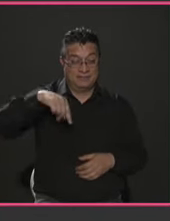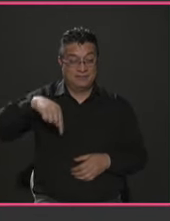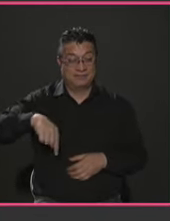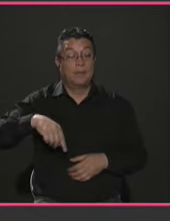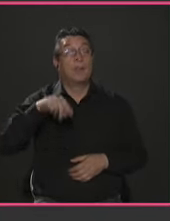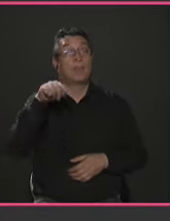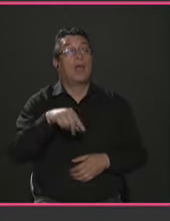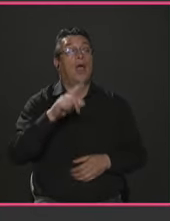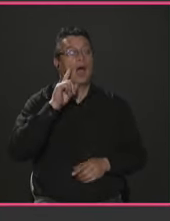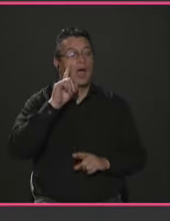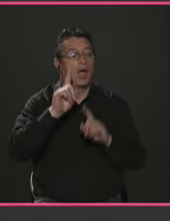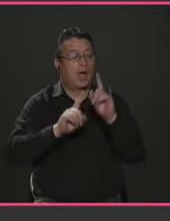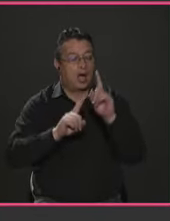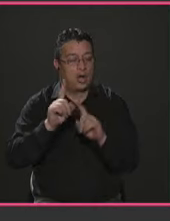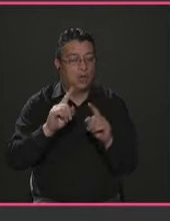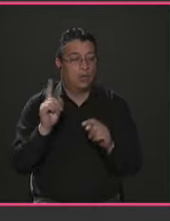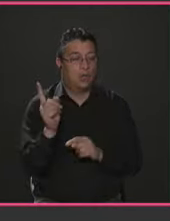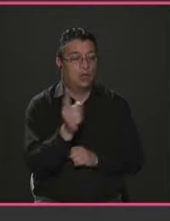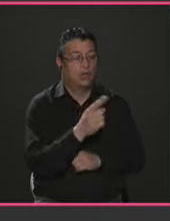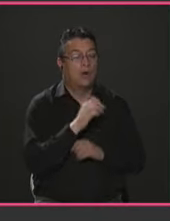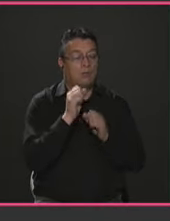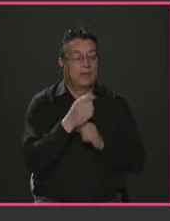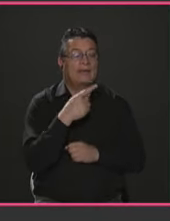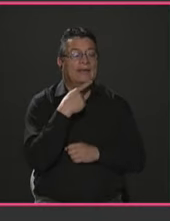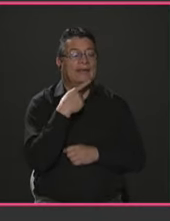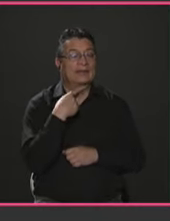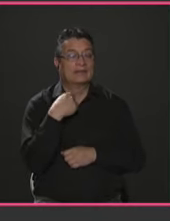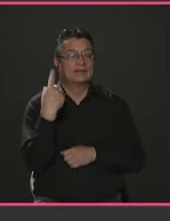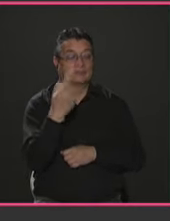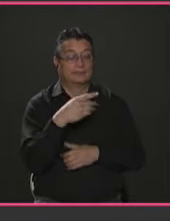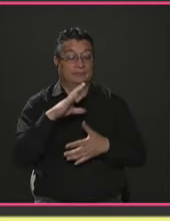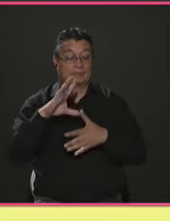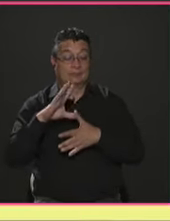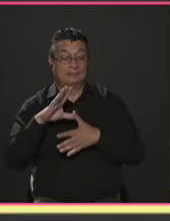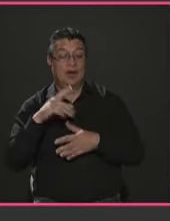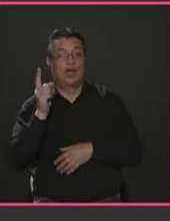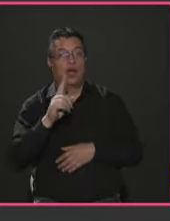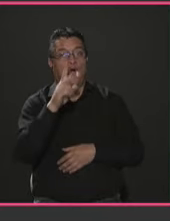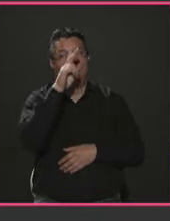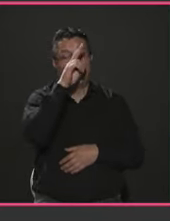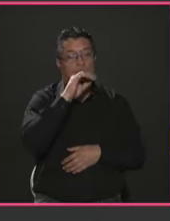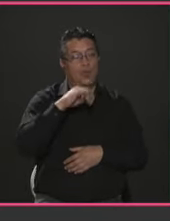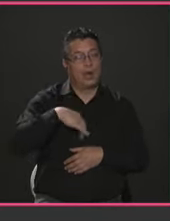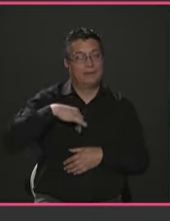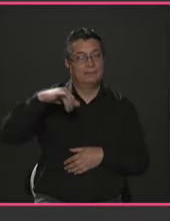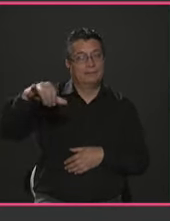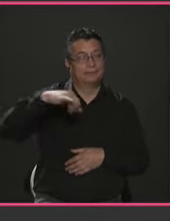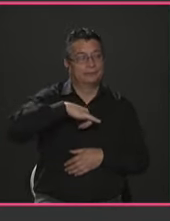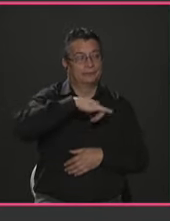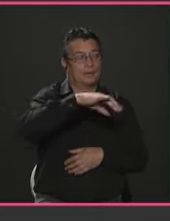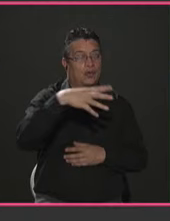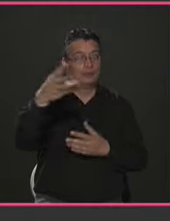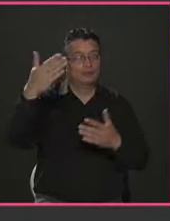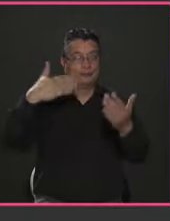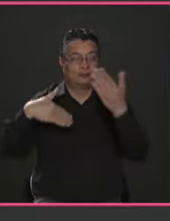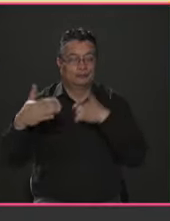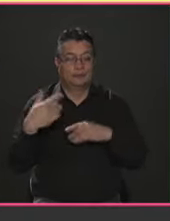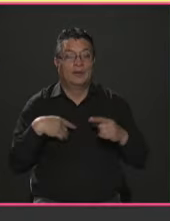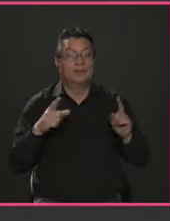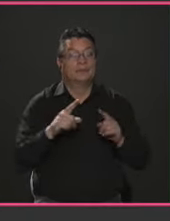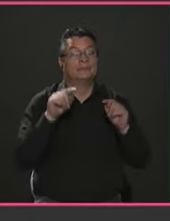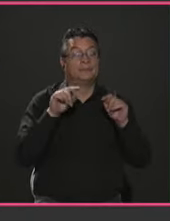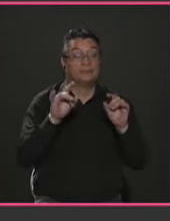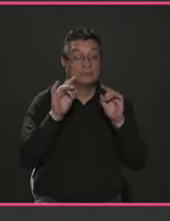algunas cosas que podrían ser de interés para la región no aparezcan naturalmente o sea necesario traerlas Entonces no solo